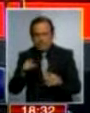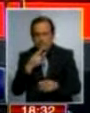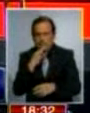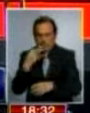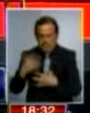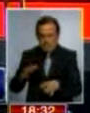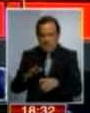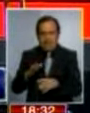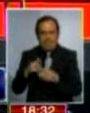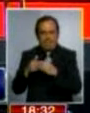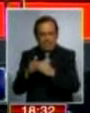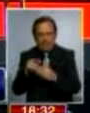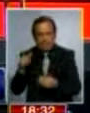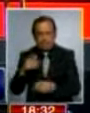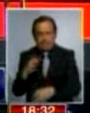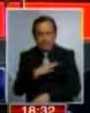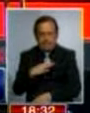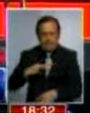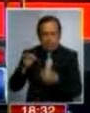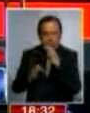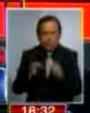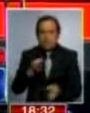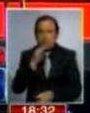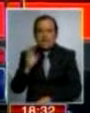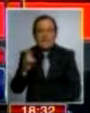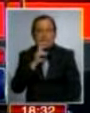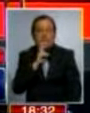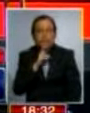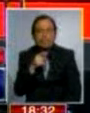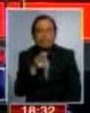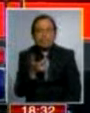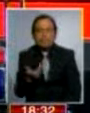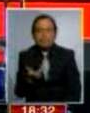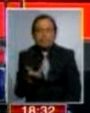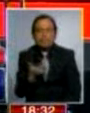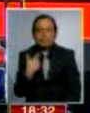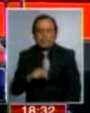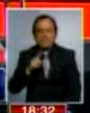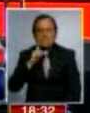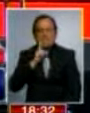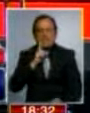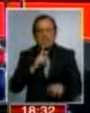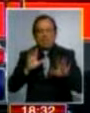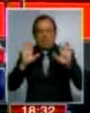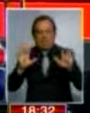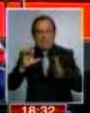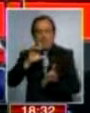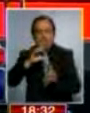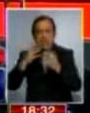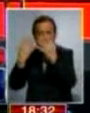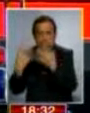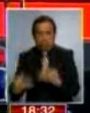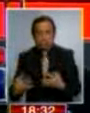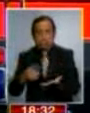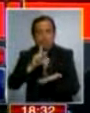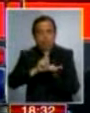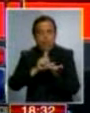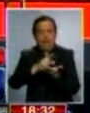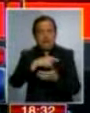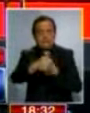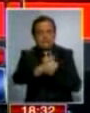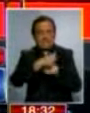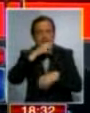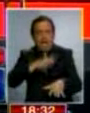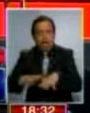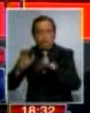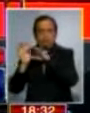Dirección de Gendarmería o del Ministerio de Justicia. ¿Qué respuesta han recibido ustedes cuando dicen tenemos 10 penales que están en una zona de inundación, no podemos garantizar la seguridad